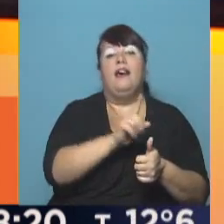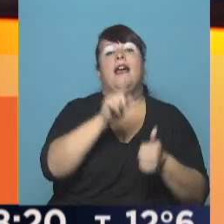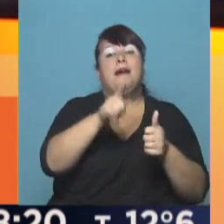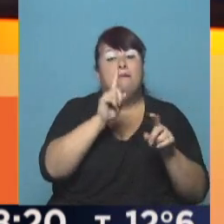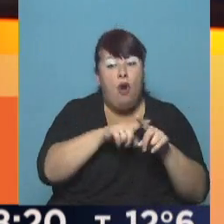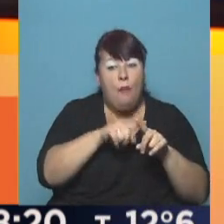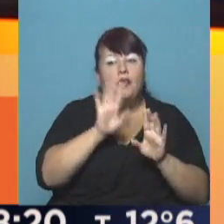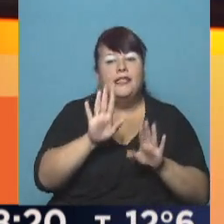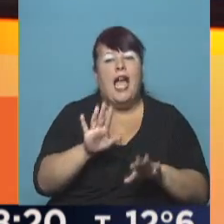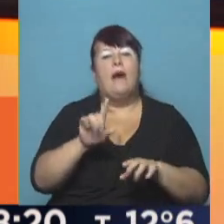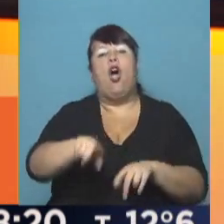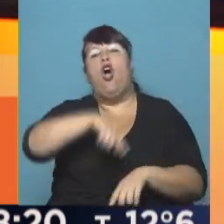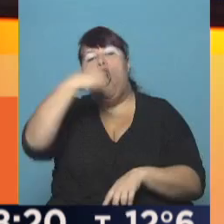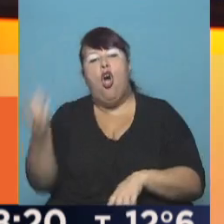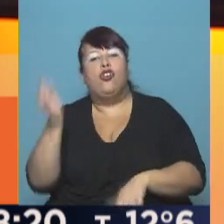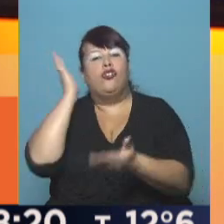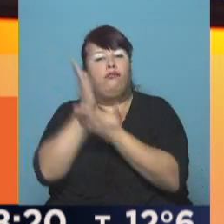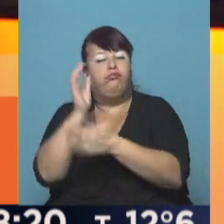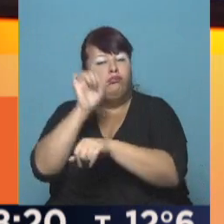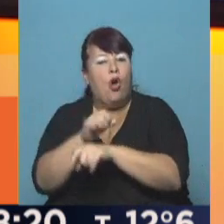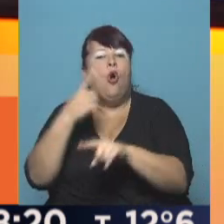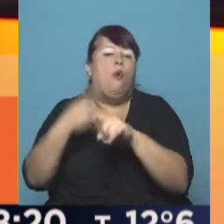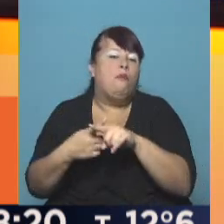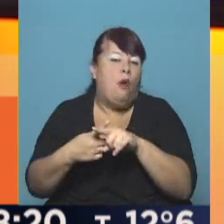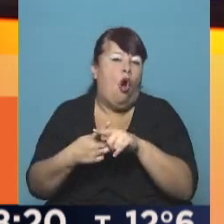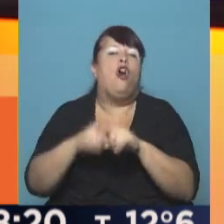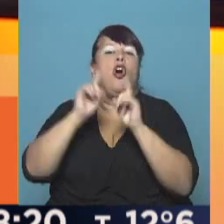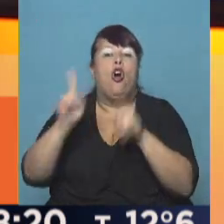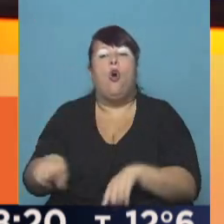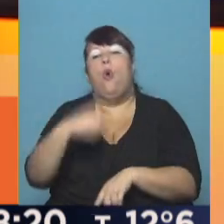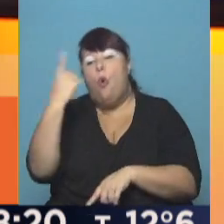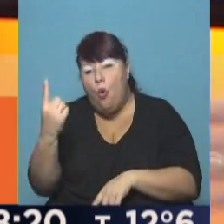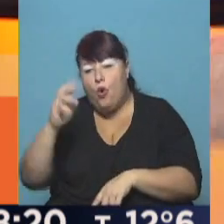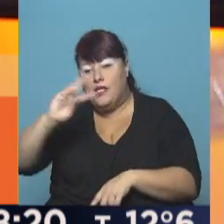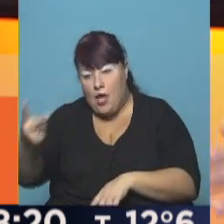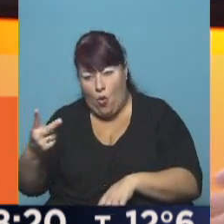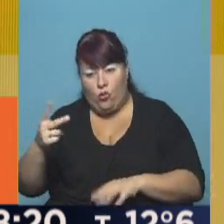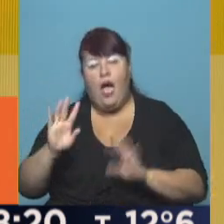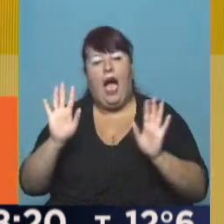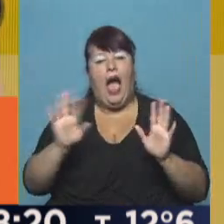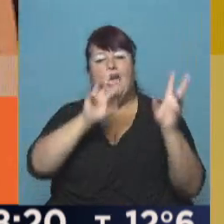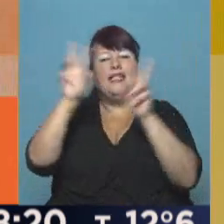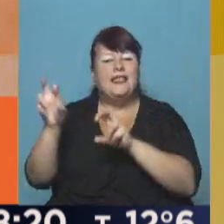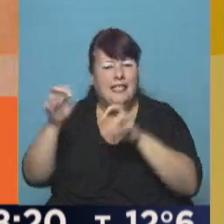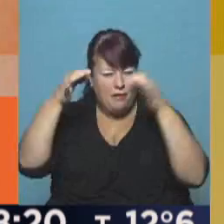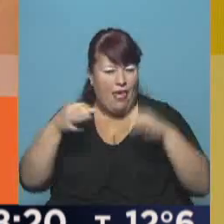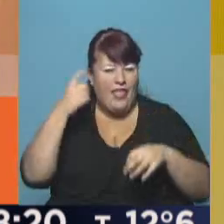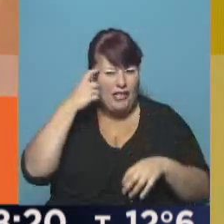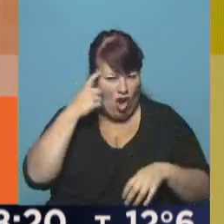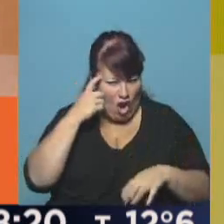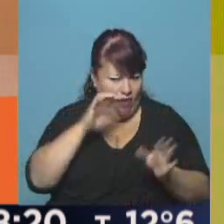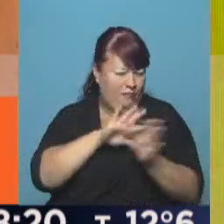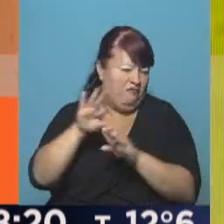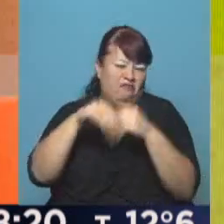ese momento estaban cumpliendo otra condena por haber cometido un segundo delito. Nos metemos en el área bien psicológica, corriendo